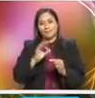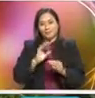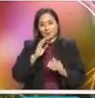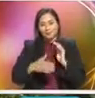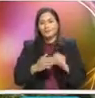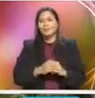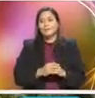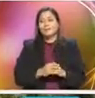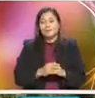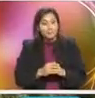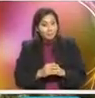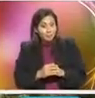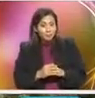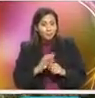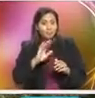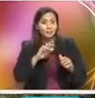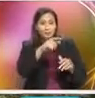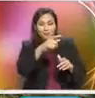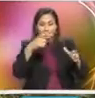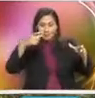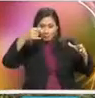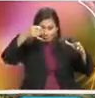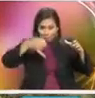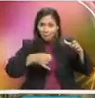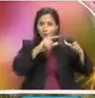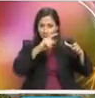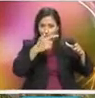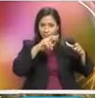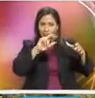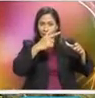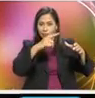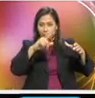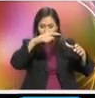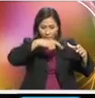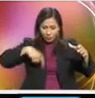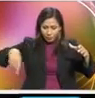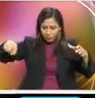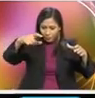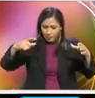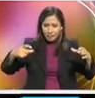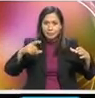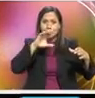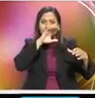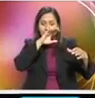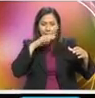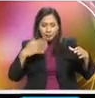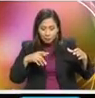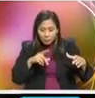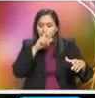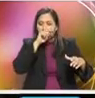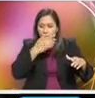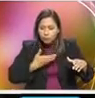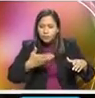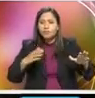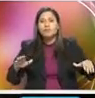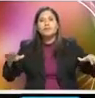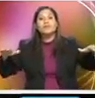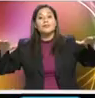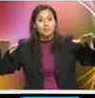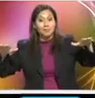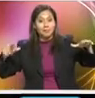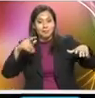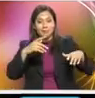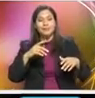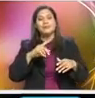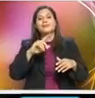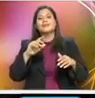llegamos, no sé si llegamos o no. Bueno, este es el sótano de las guaguas, ahí está el hoyo, impresionante, de dónde salen estos pájaros. Y bueno, yo quería llegar